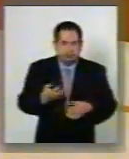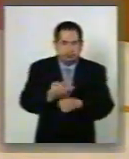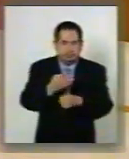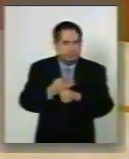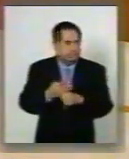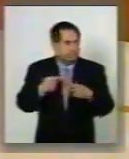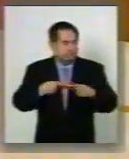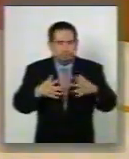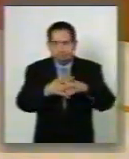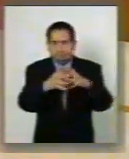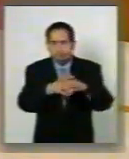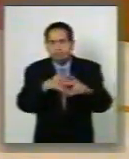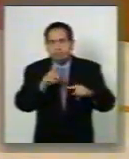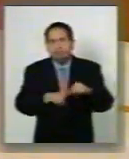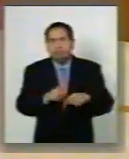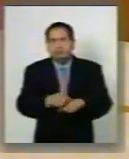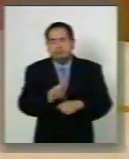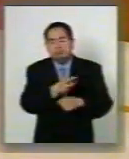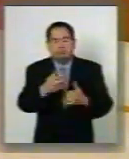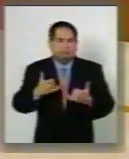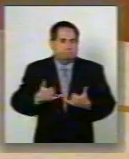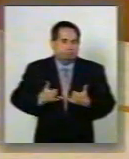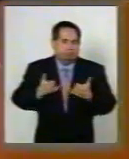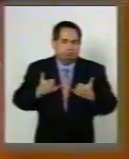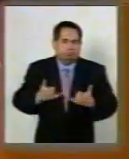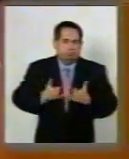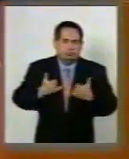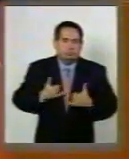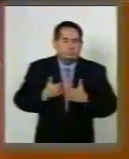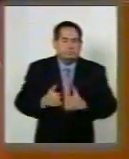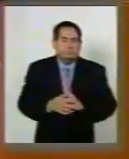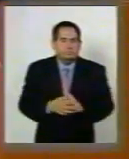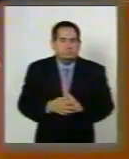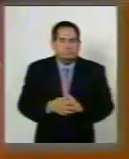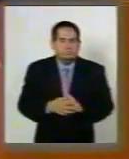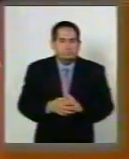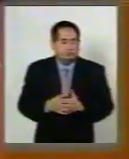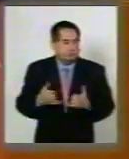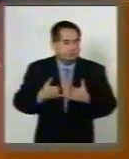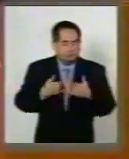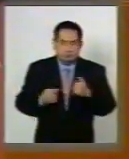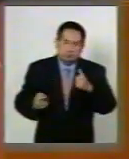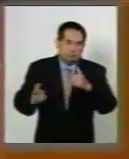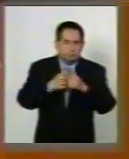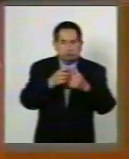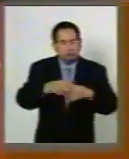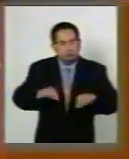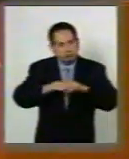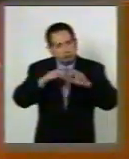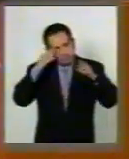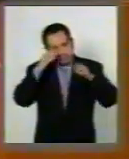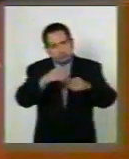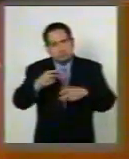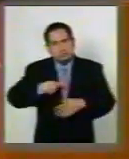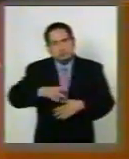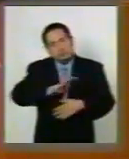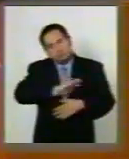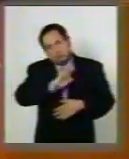guerra. Son los jóvenes. La principal causa de